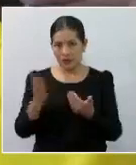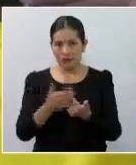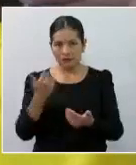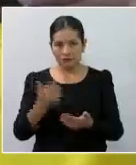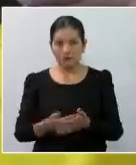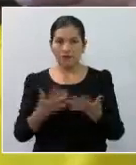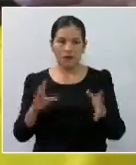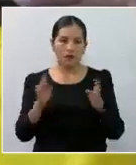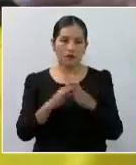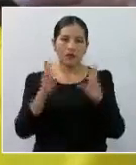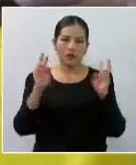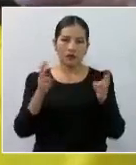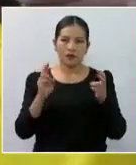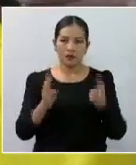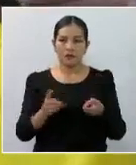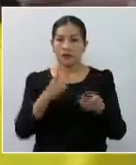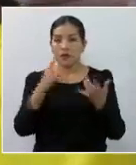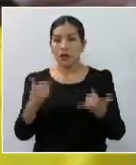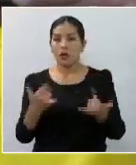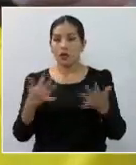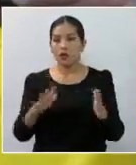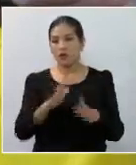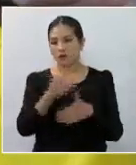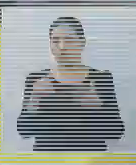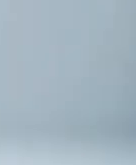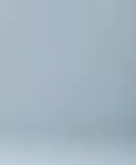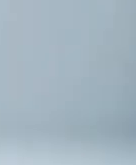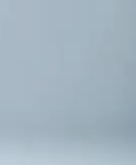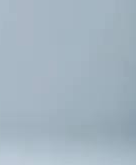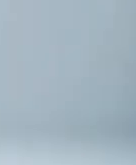de dólares para su instalación respectiva en Potosí.